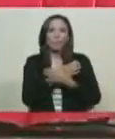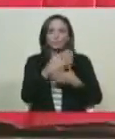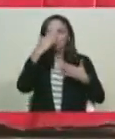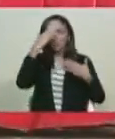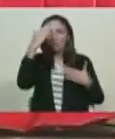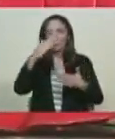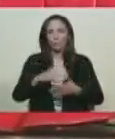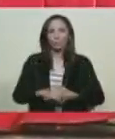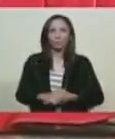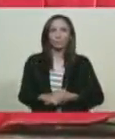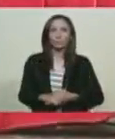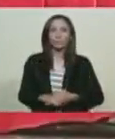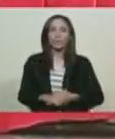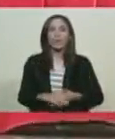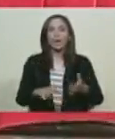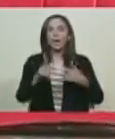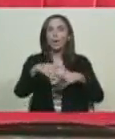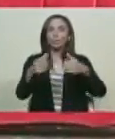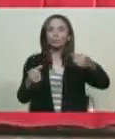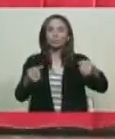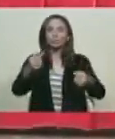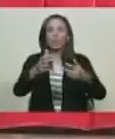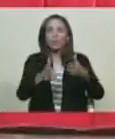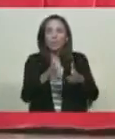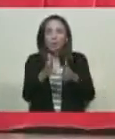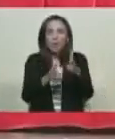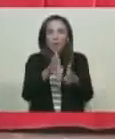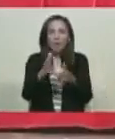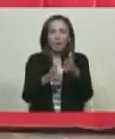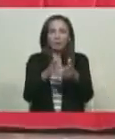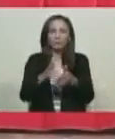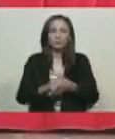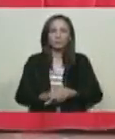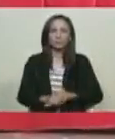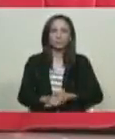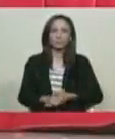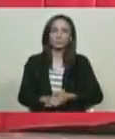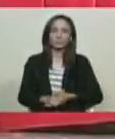a los conductores de trenes, operadores de transporte